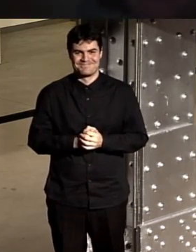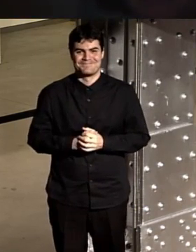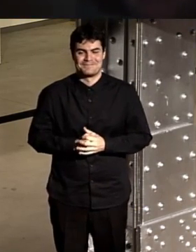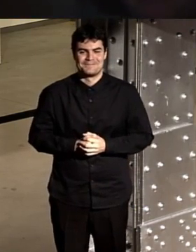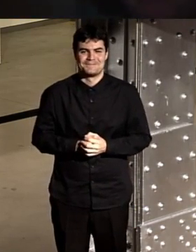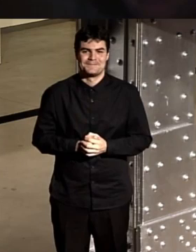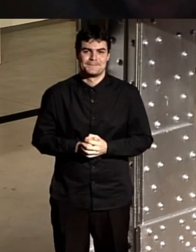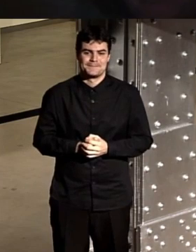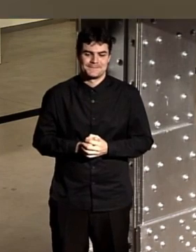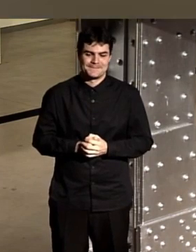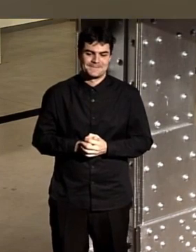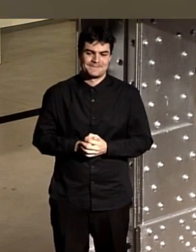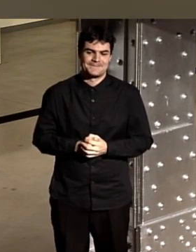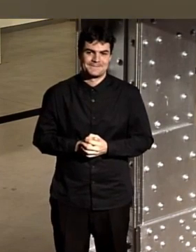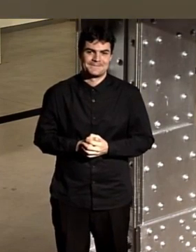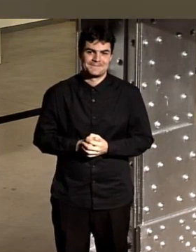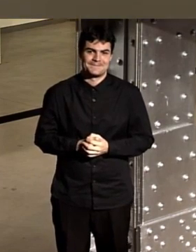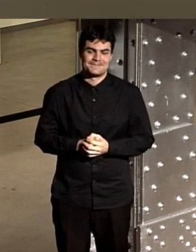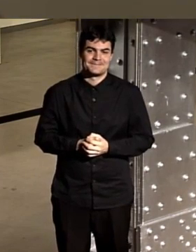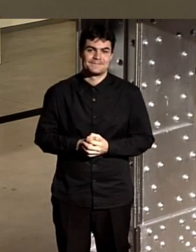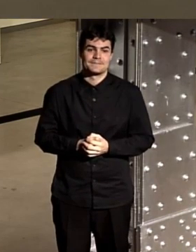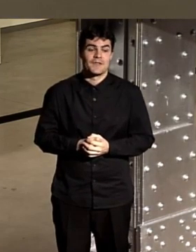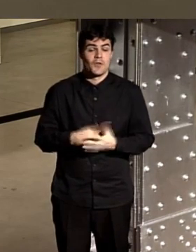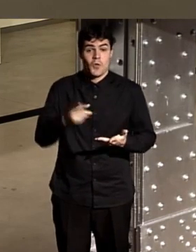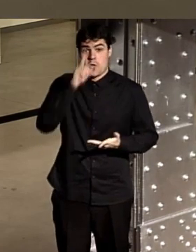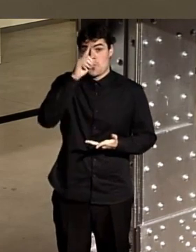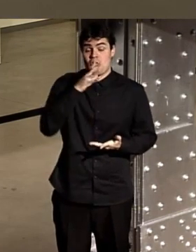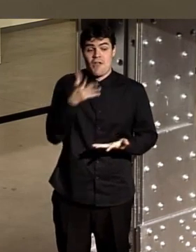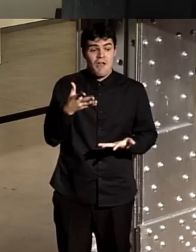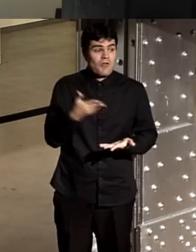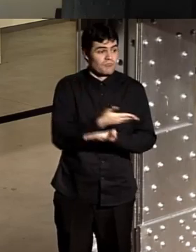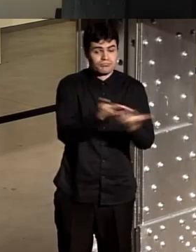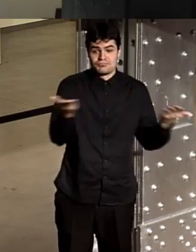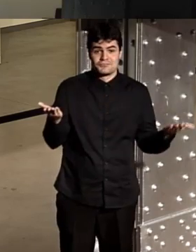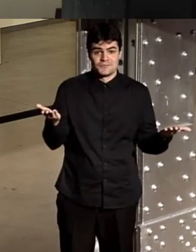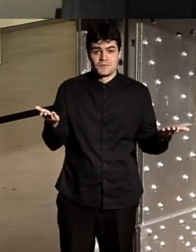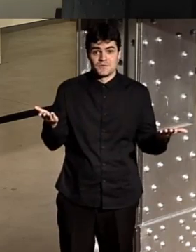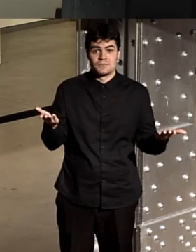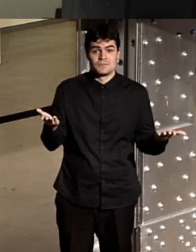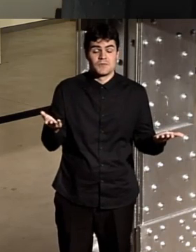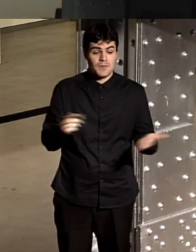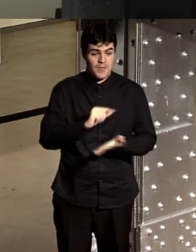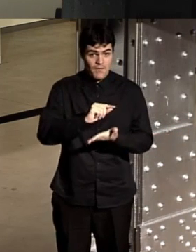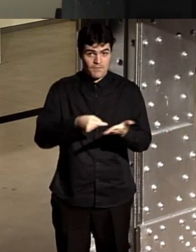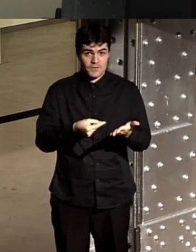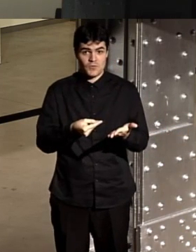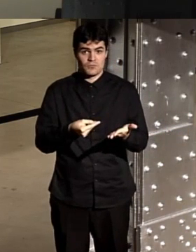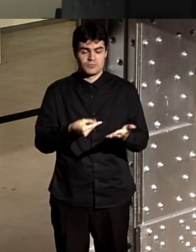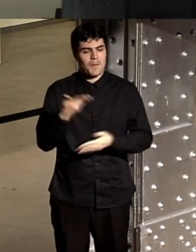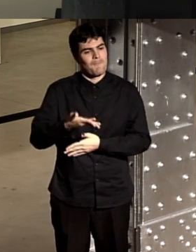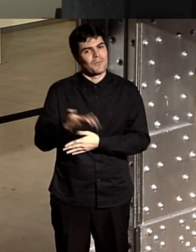Sí. Bueno, no sé. Ahora lo que debéis hacer todos, aparte de para que os firme el libro, es fundamental que os lo